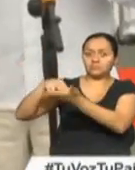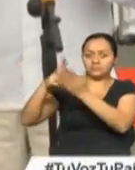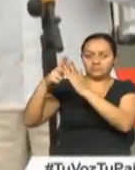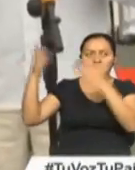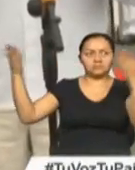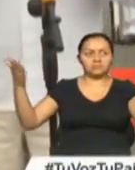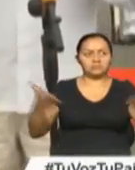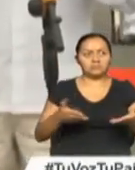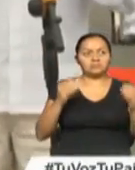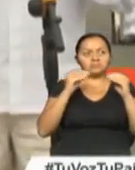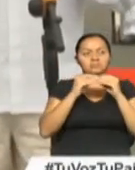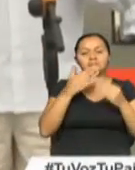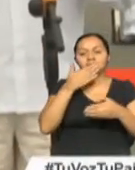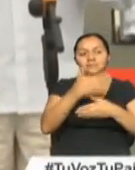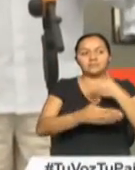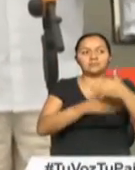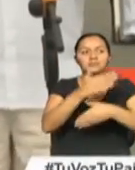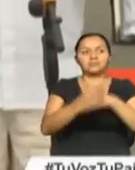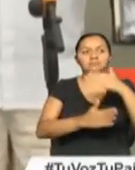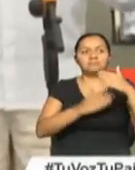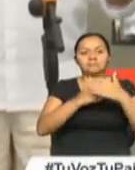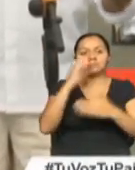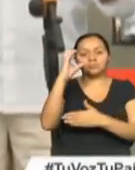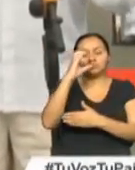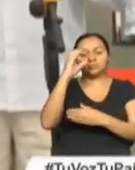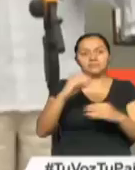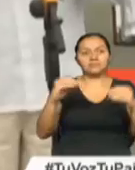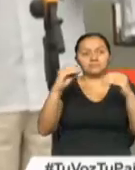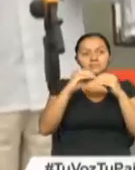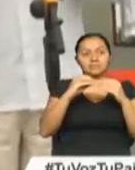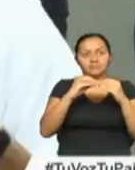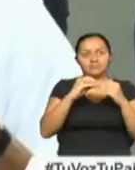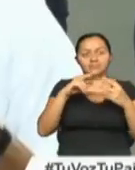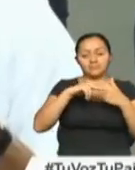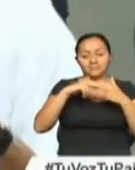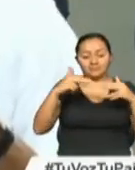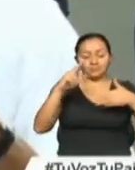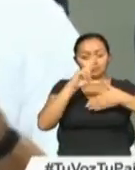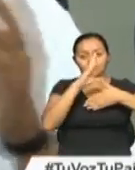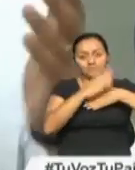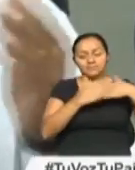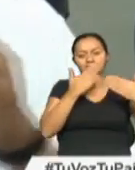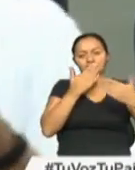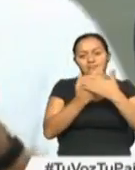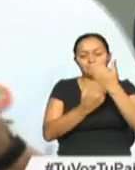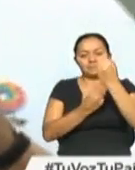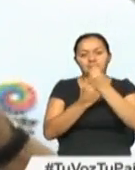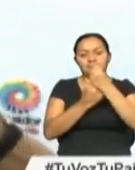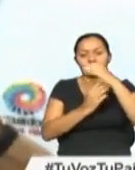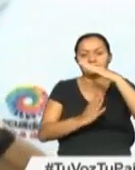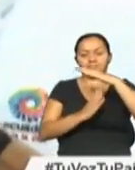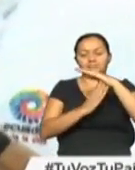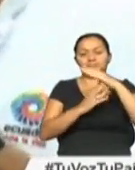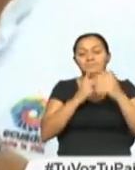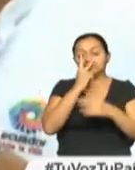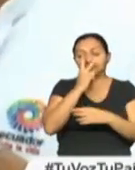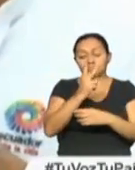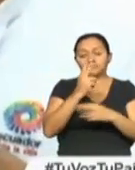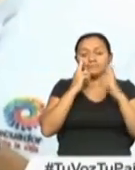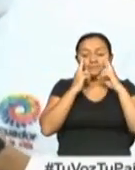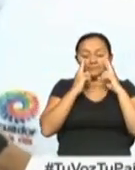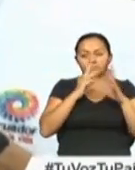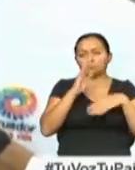por ser el artífice de la paz en su querida Colombia y en la región. La historia no es que sabrá recoger,